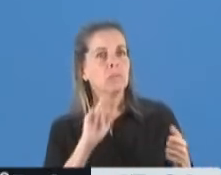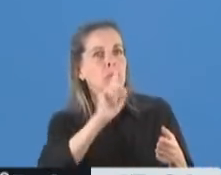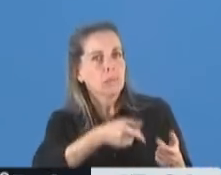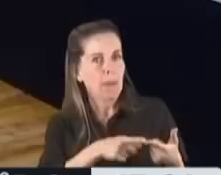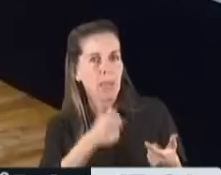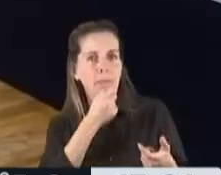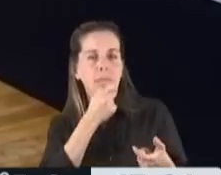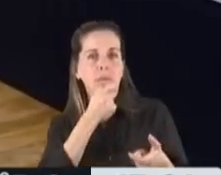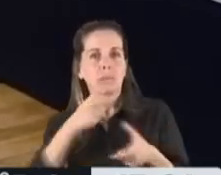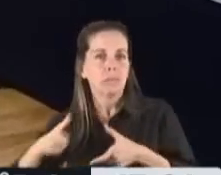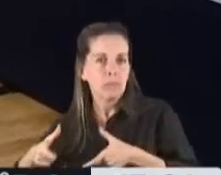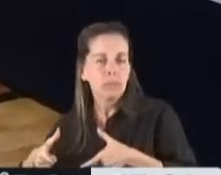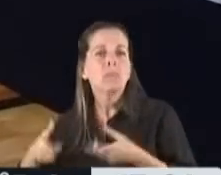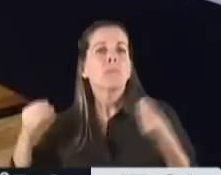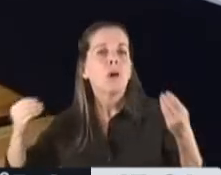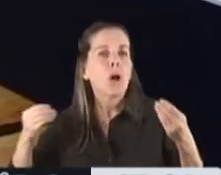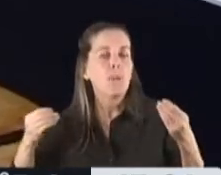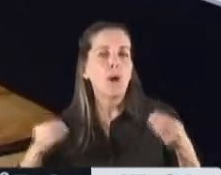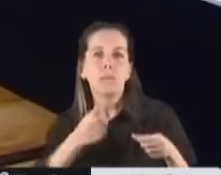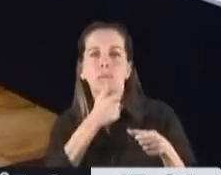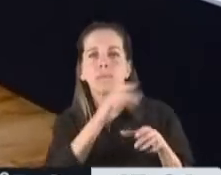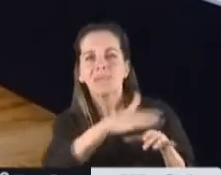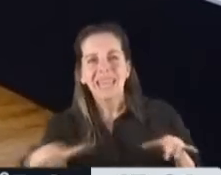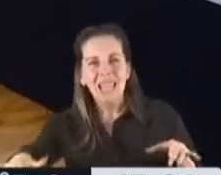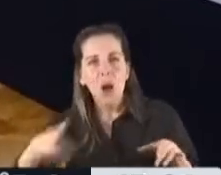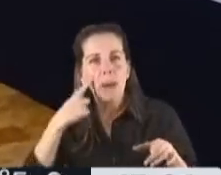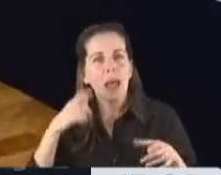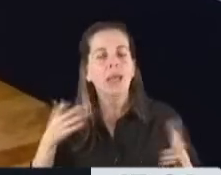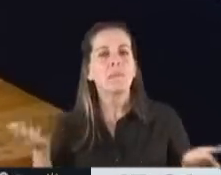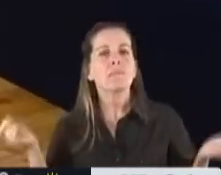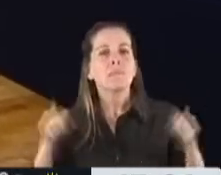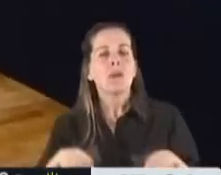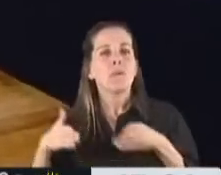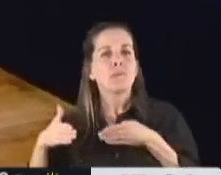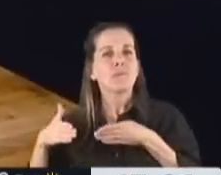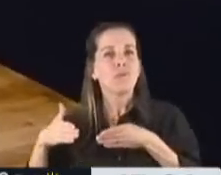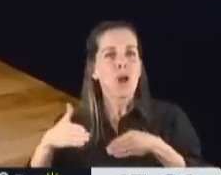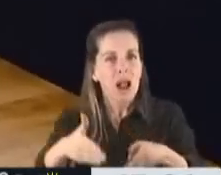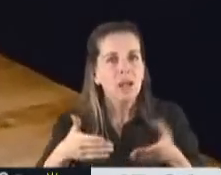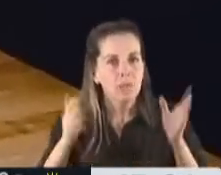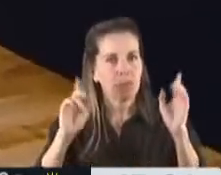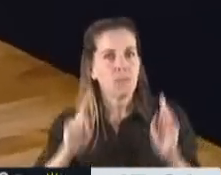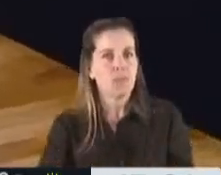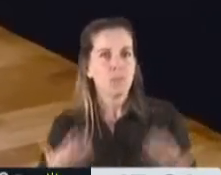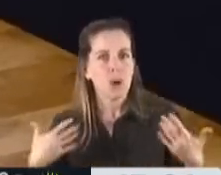hidrovía, que la recuperamos para el país, la administra el país ahora.